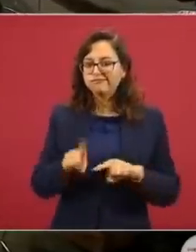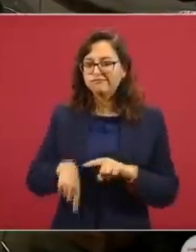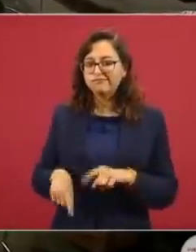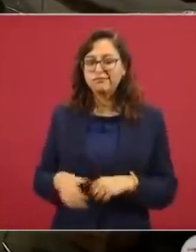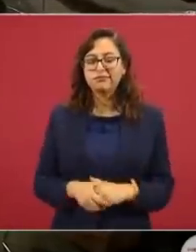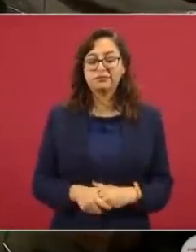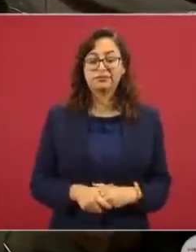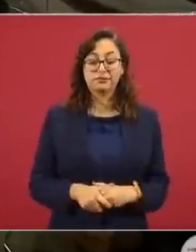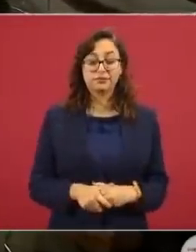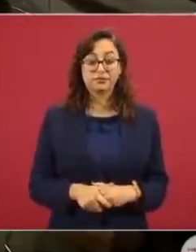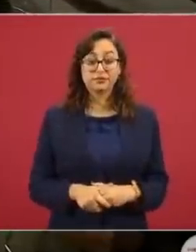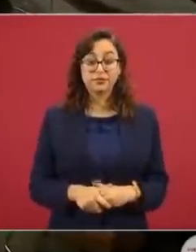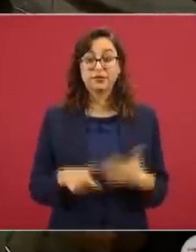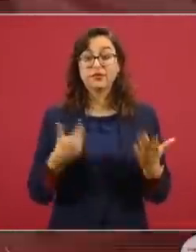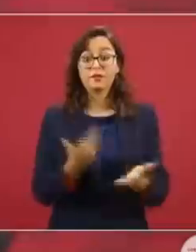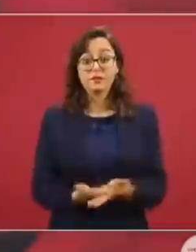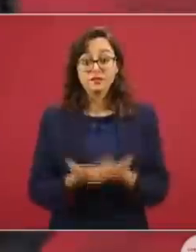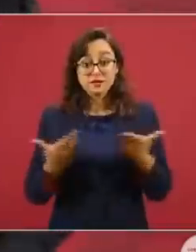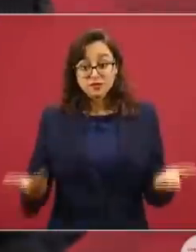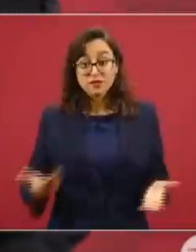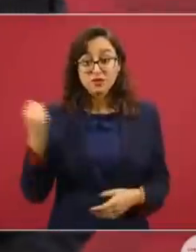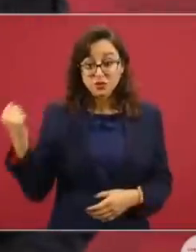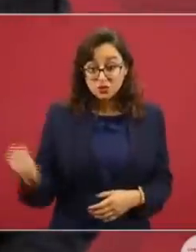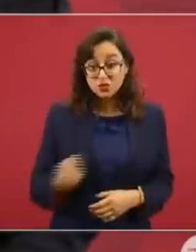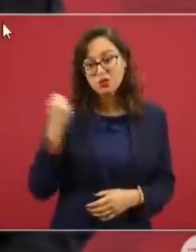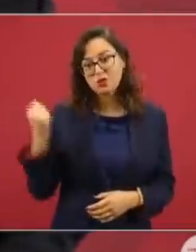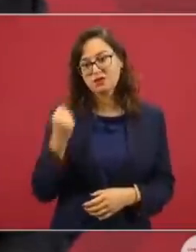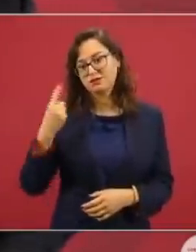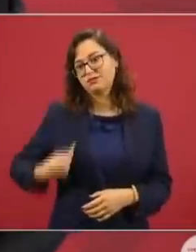Entonces ahora afortunadamente nosotros podemos